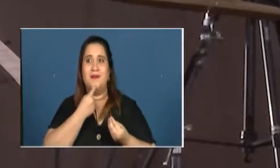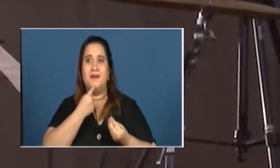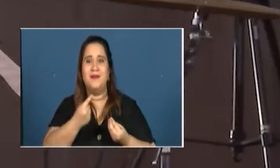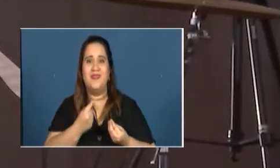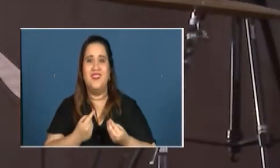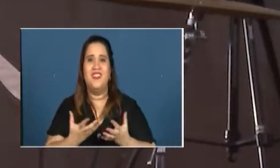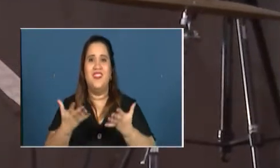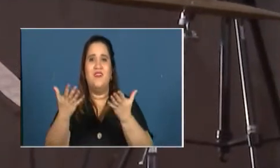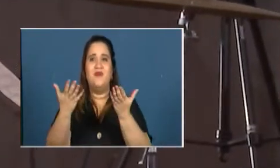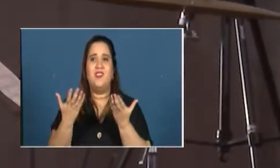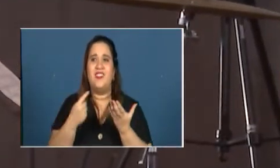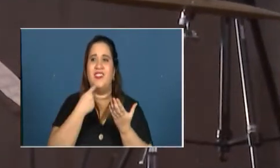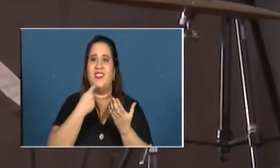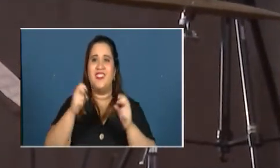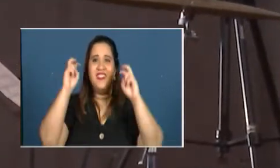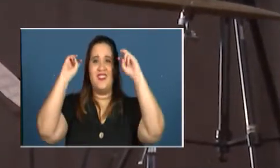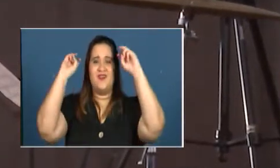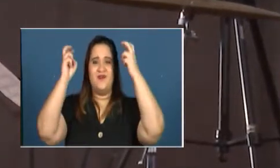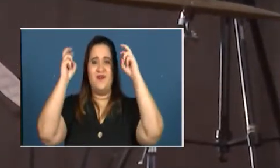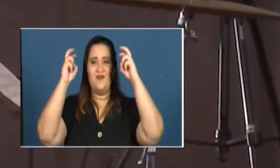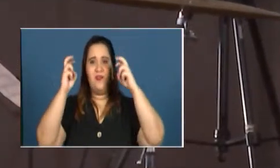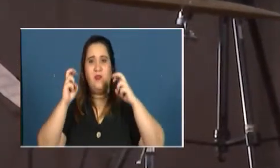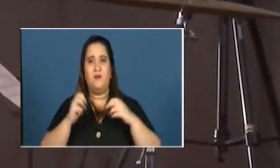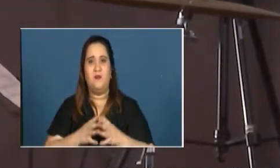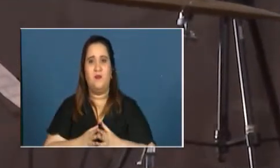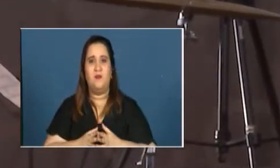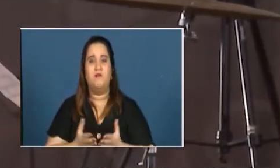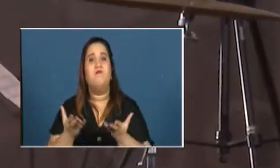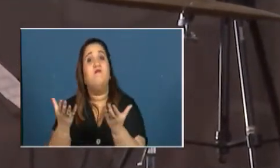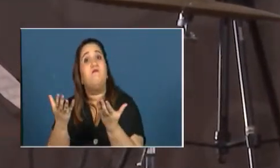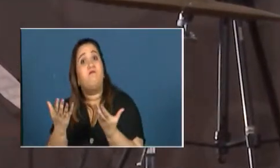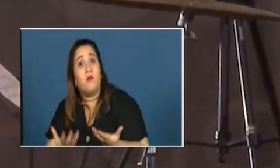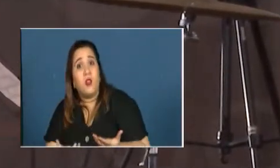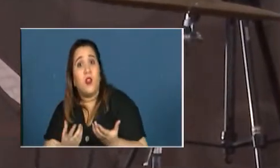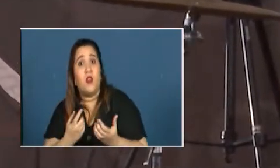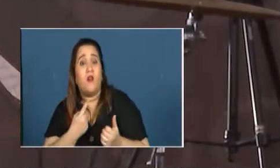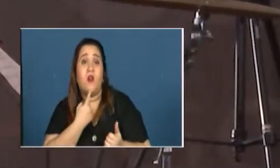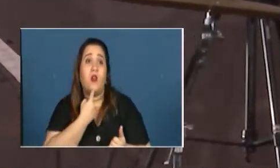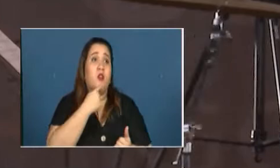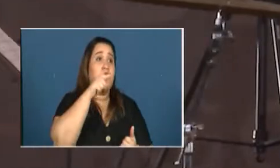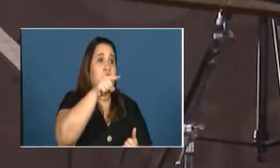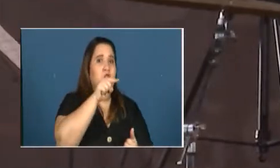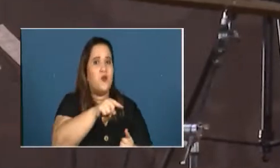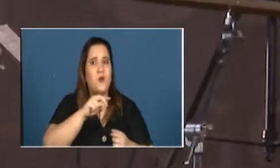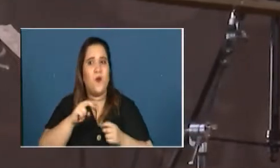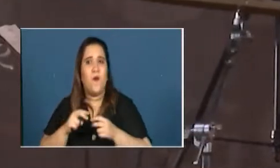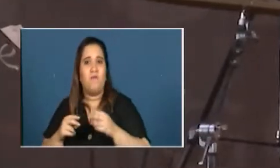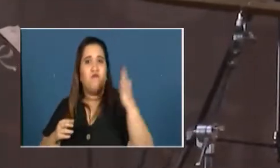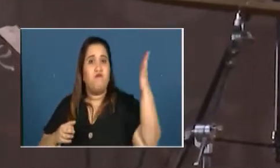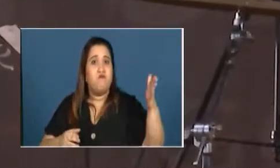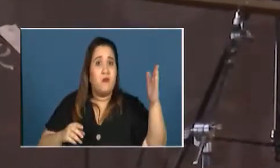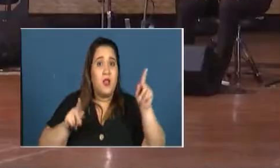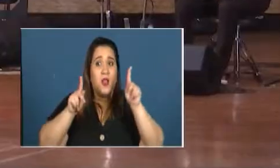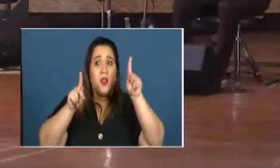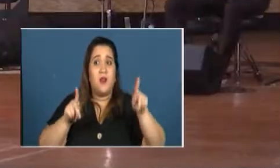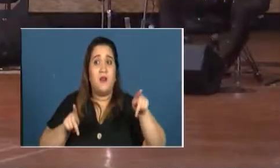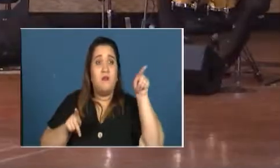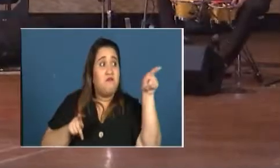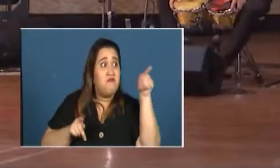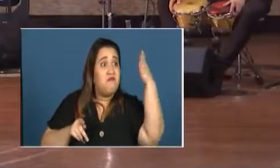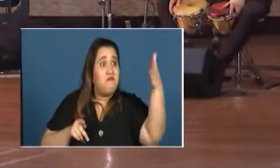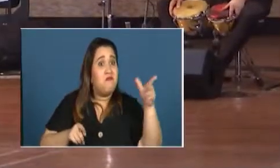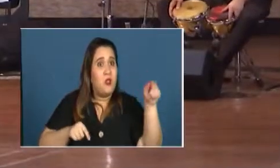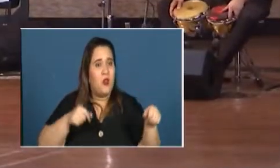quiero dedicarles un tema y quiero que se lo dediquen a su vecina o a la persona que